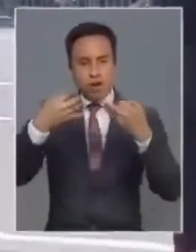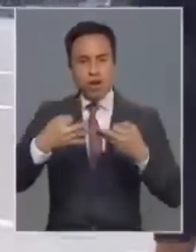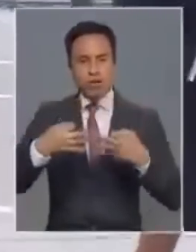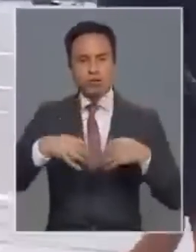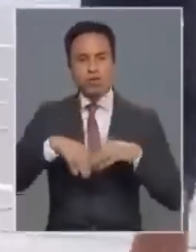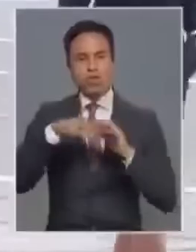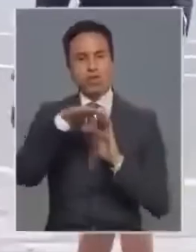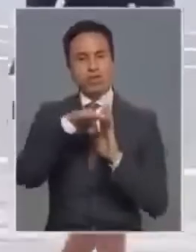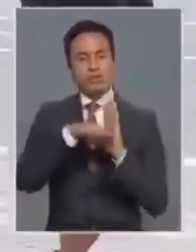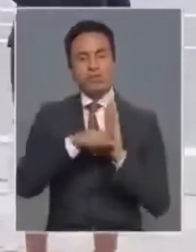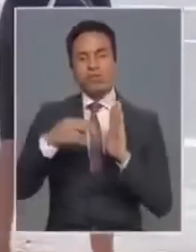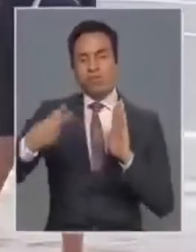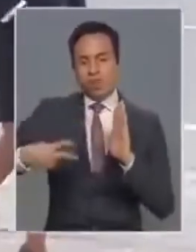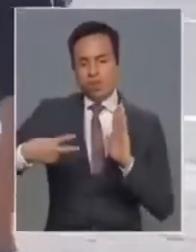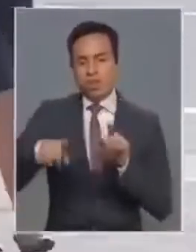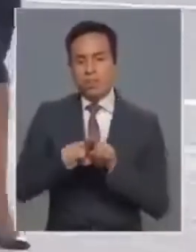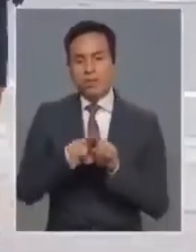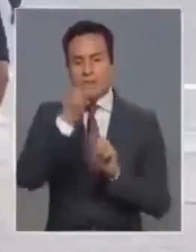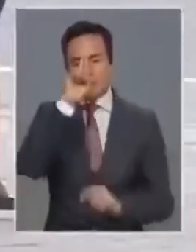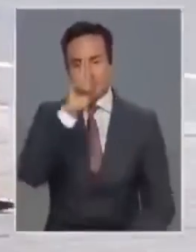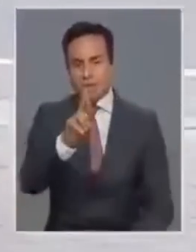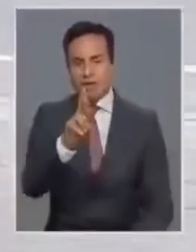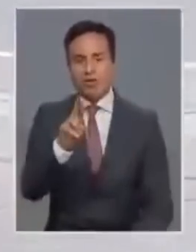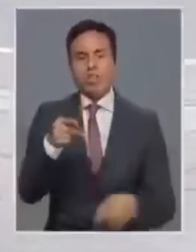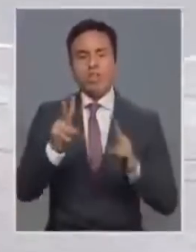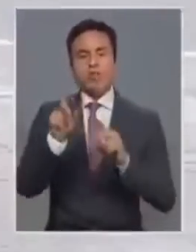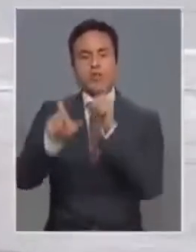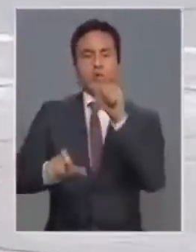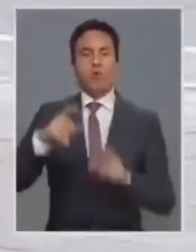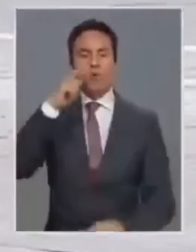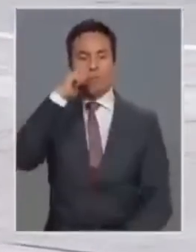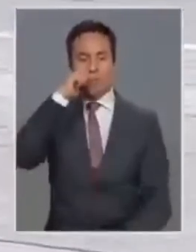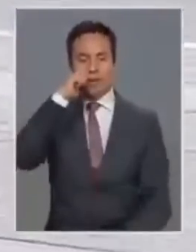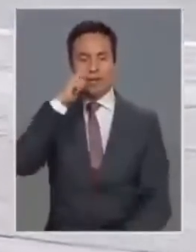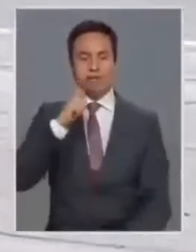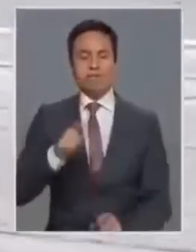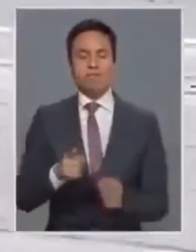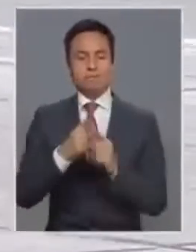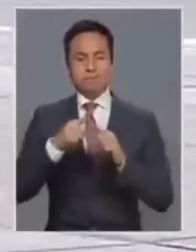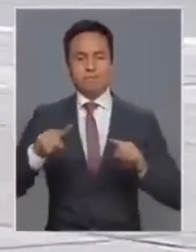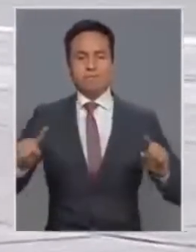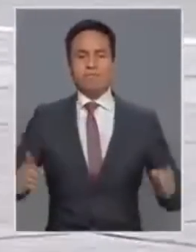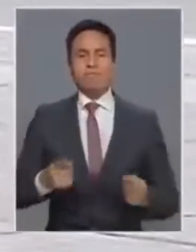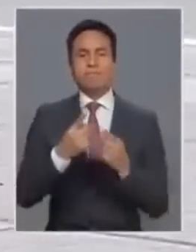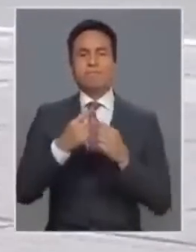sólidos principios valóricos y respeto a los derechos humanos.